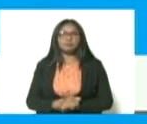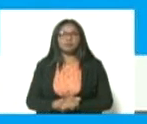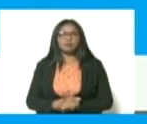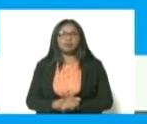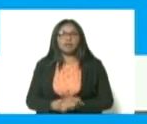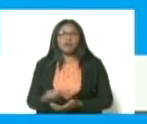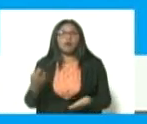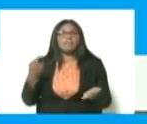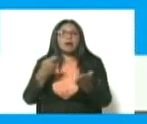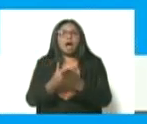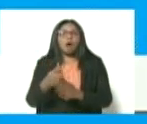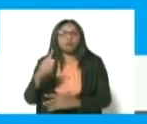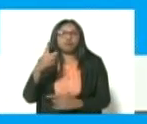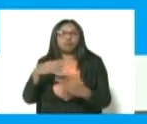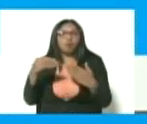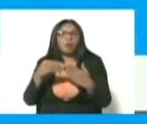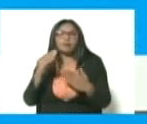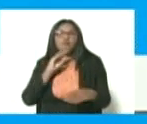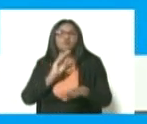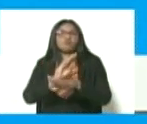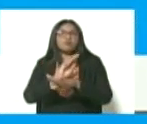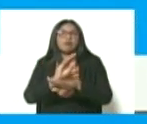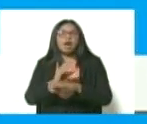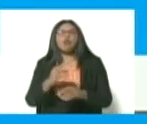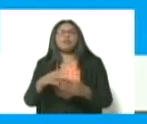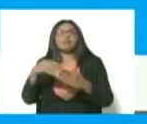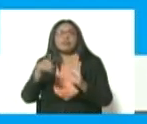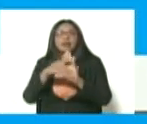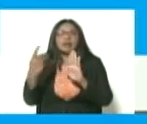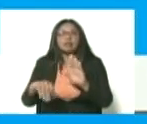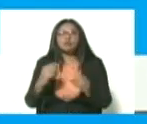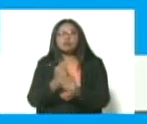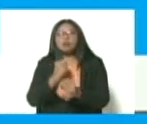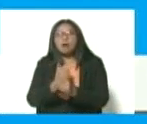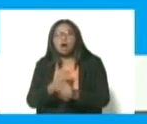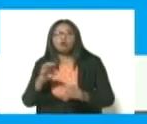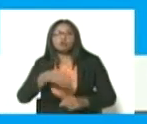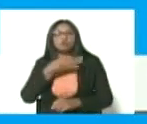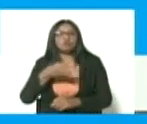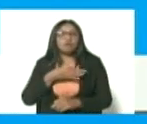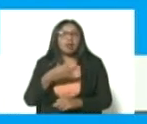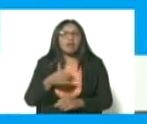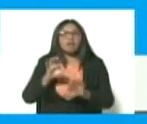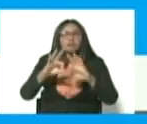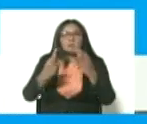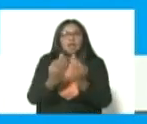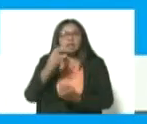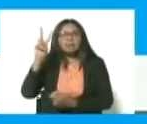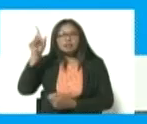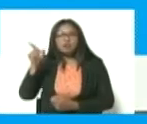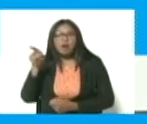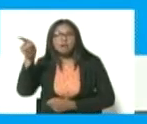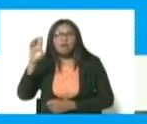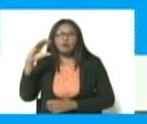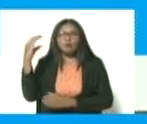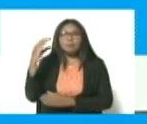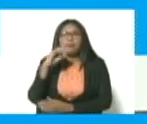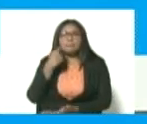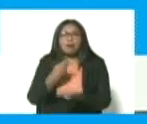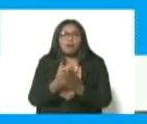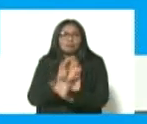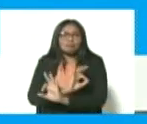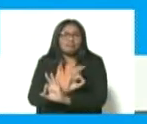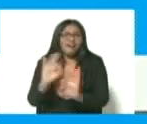un dólar, en proteger los derechos laborales, sociales y familiares de venezolanos en Colombia? No, ni uno.